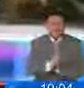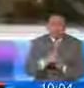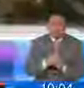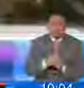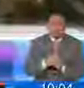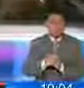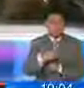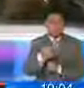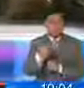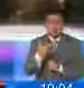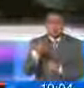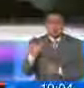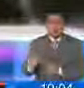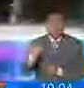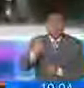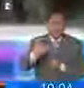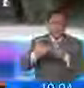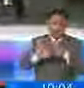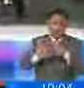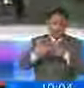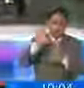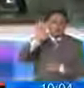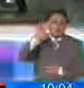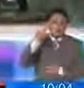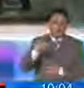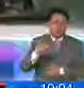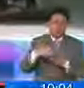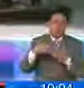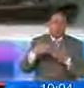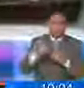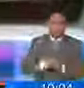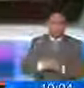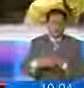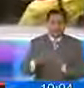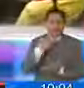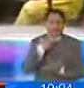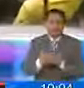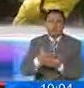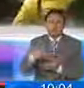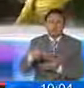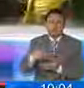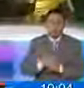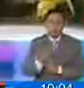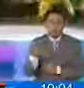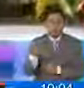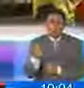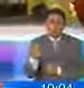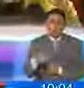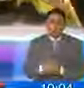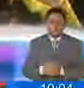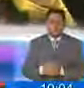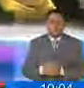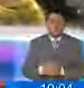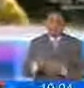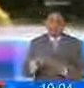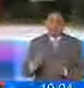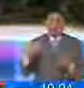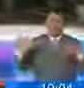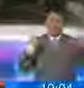una remuneración de cerca de $5,000 como liquidación. Y con una presentación artística, el